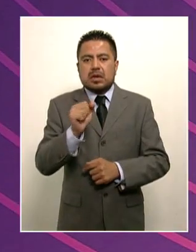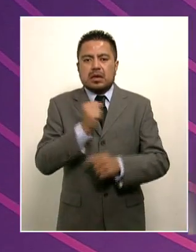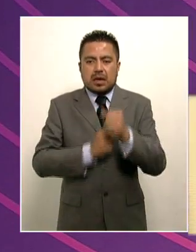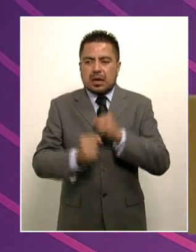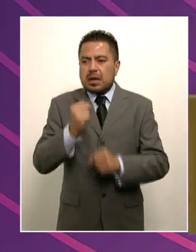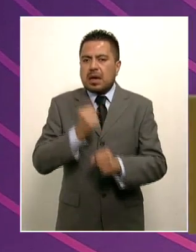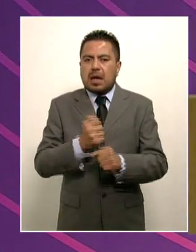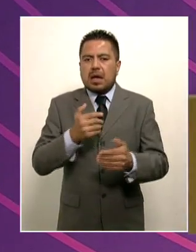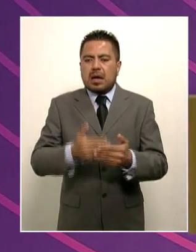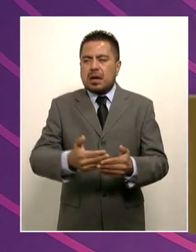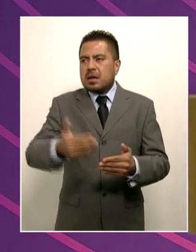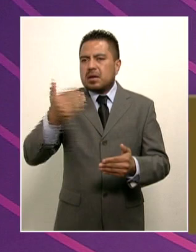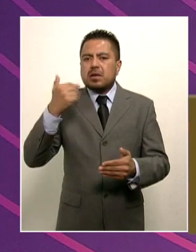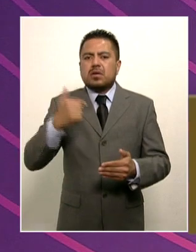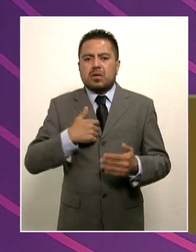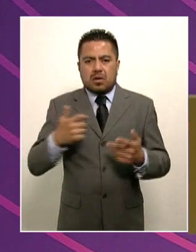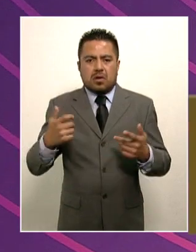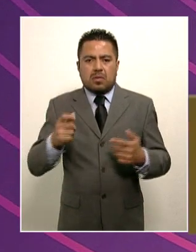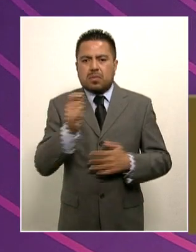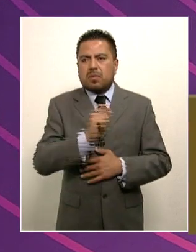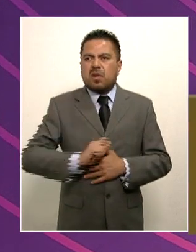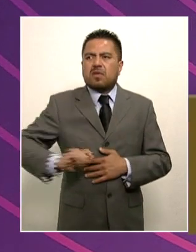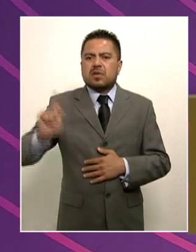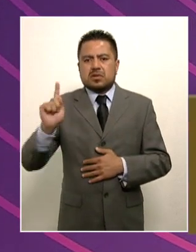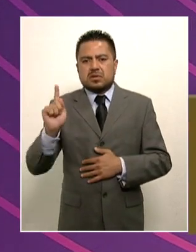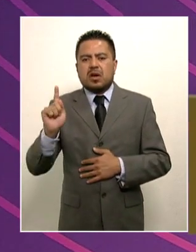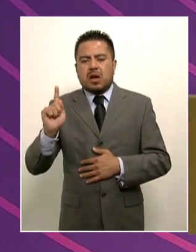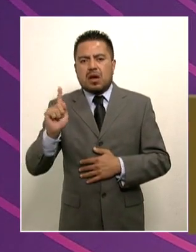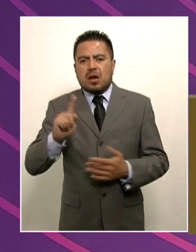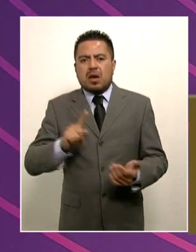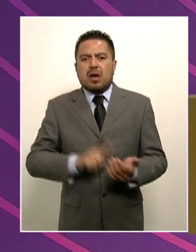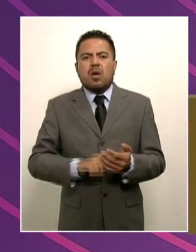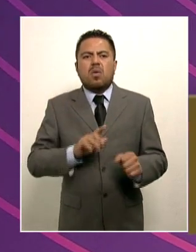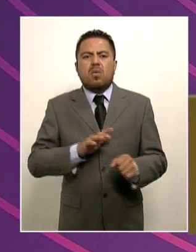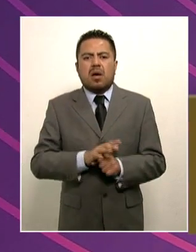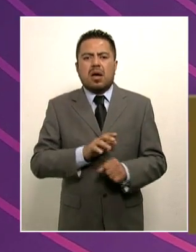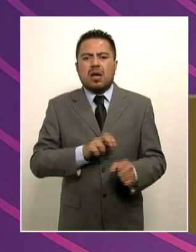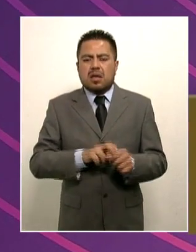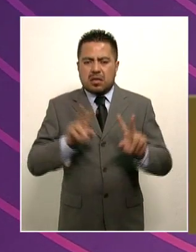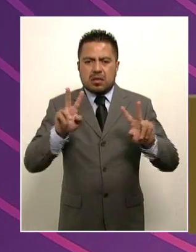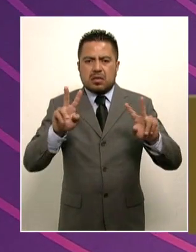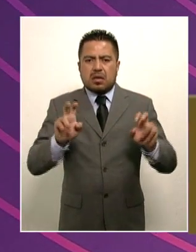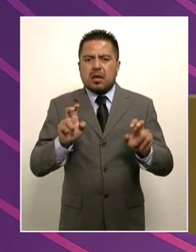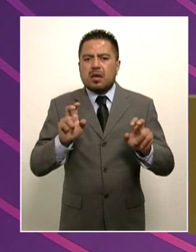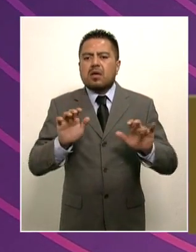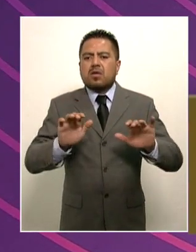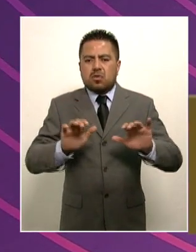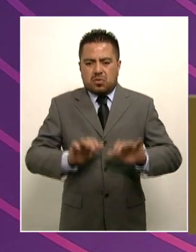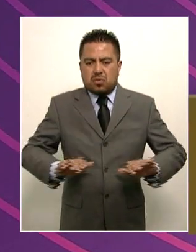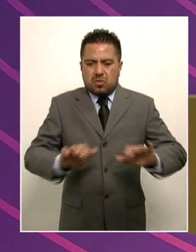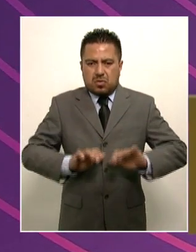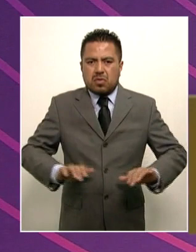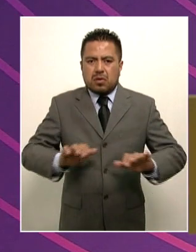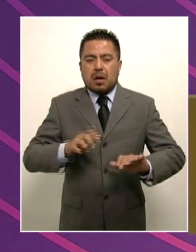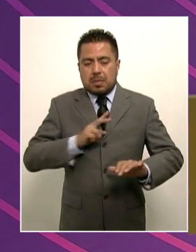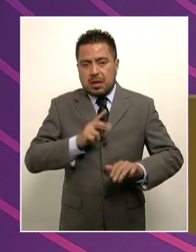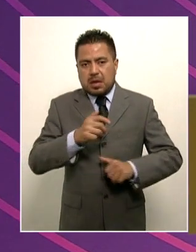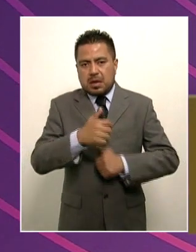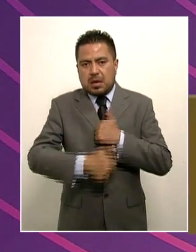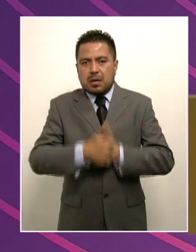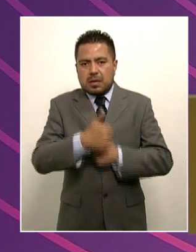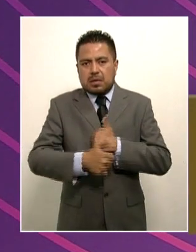años yo era un profesionista en el tema de informática, que esa fue mi carrera.